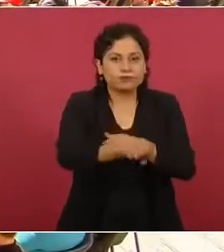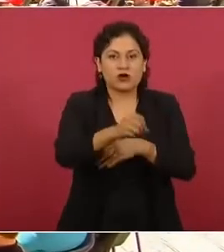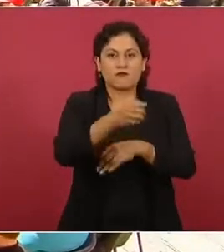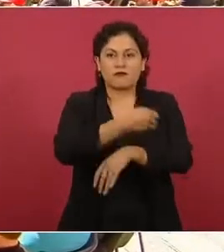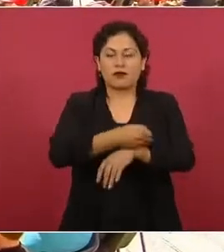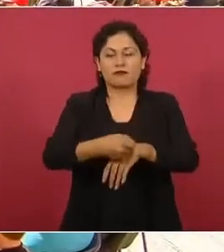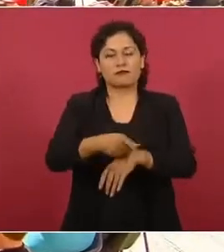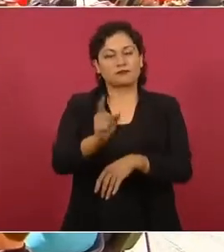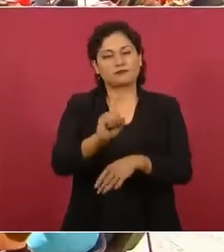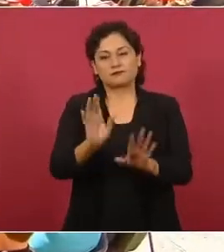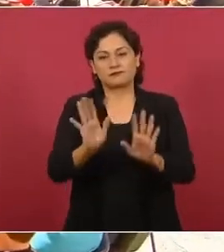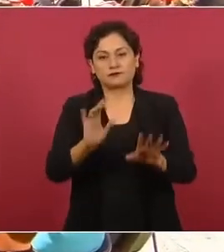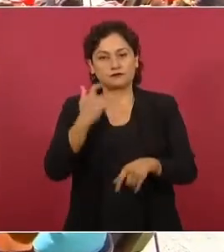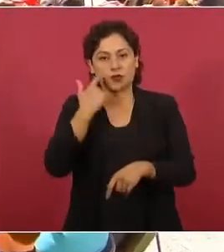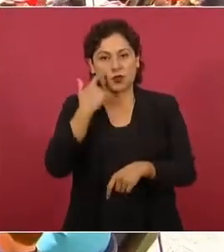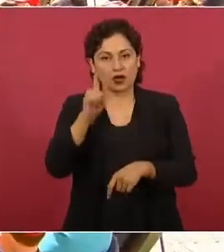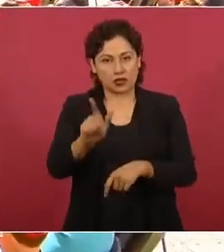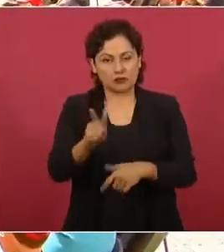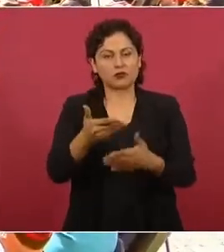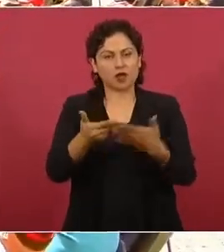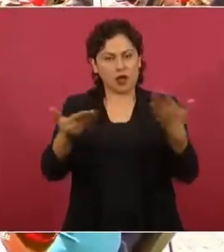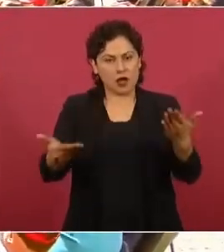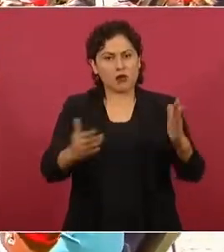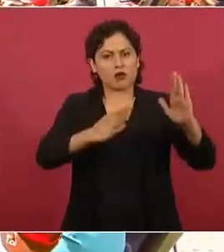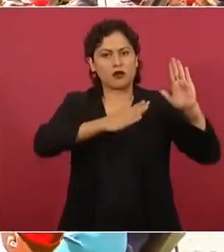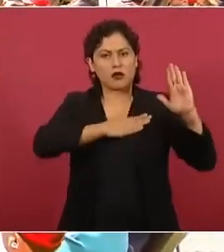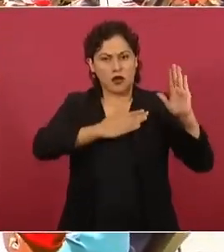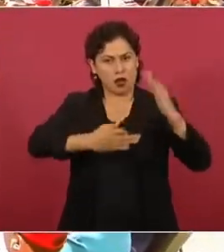Comprometámonos todos en esta ocasión del 50